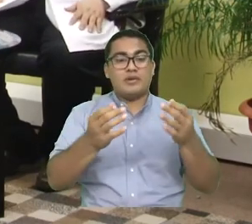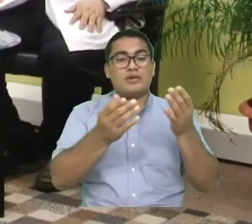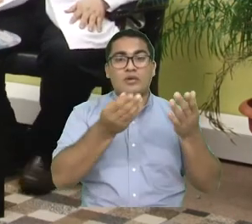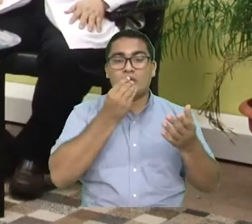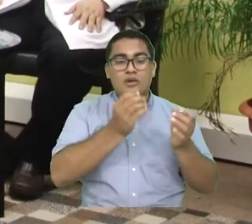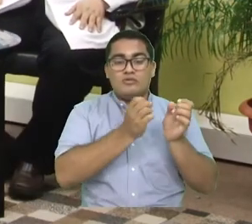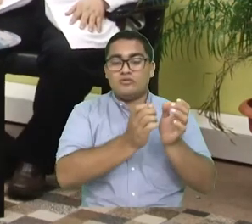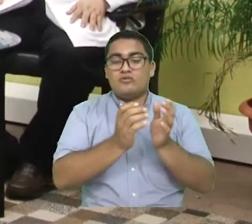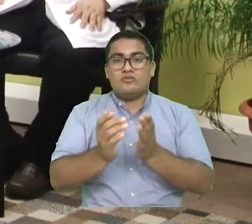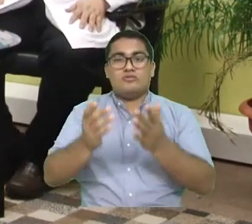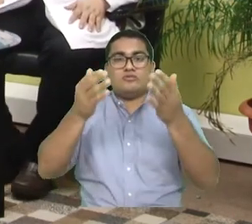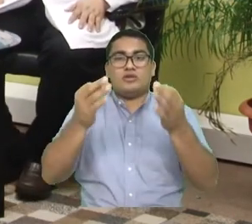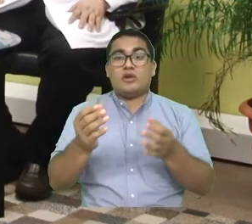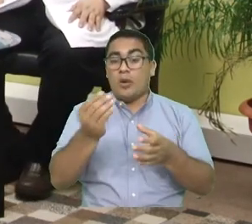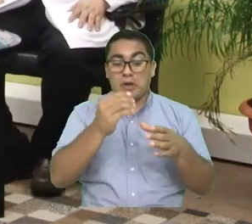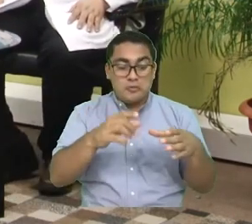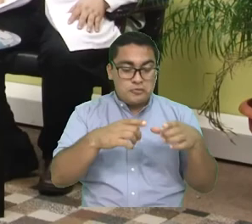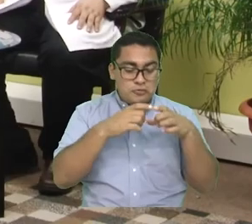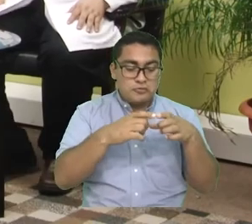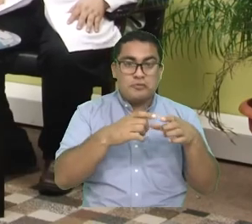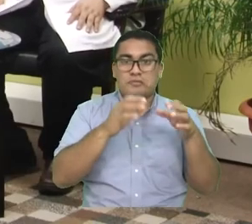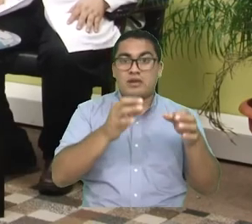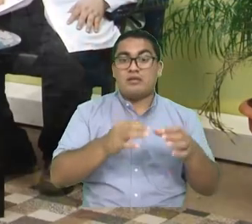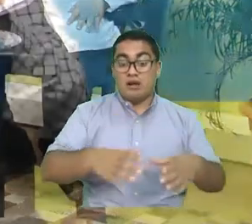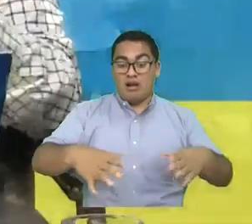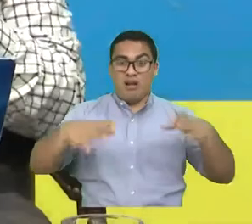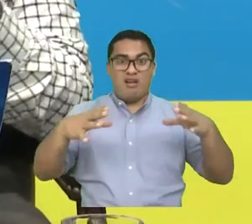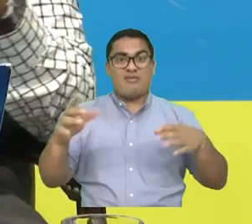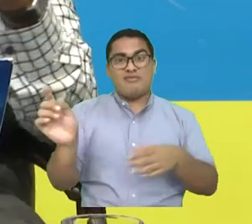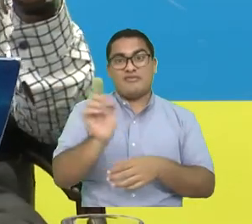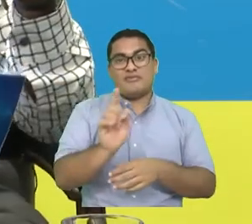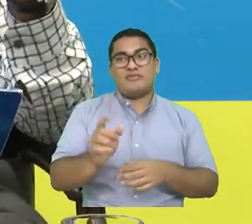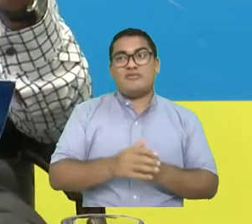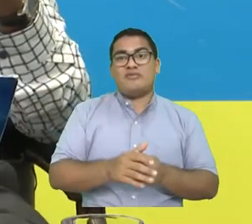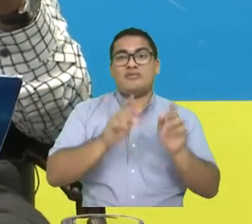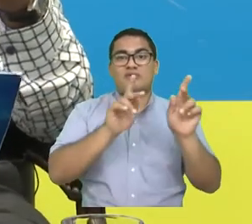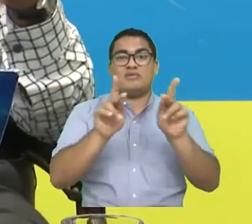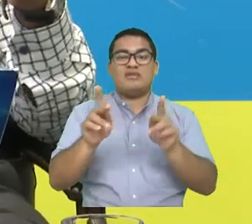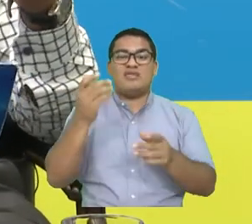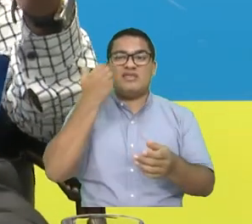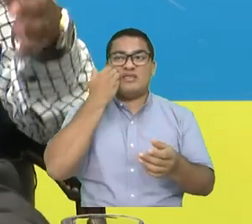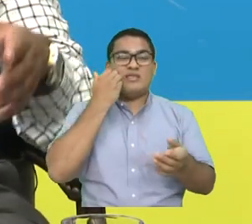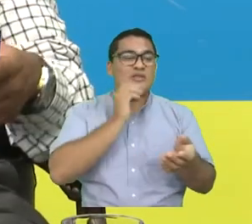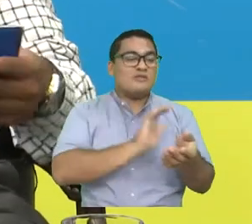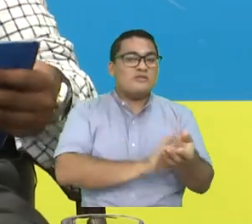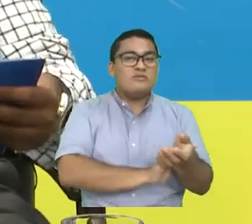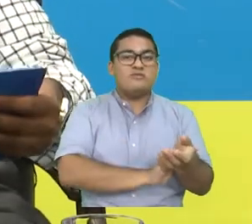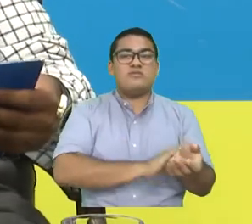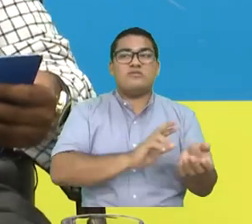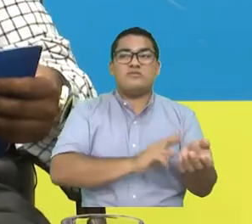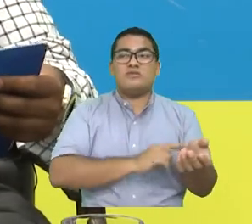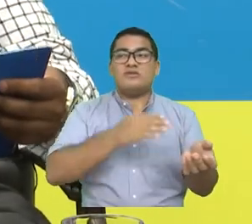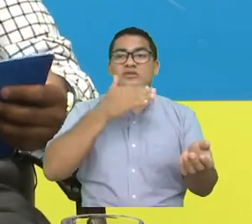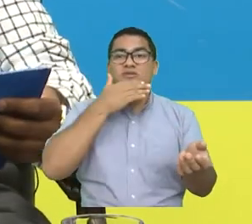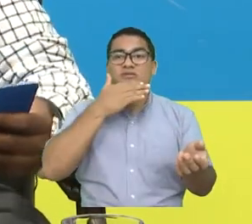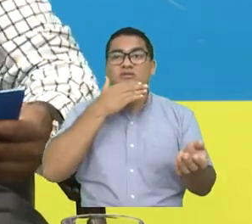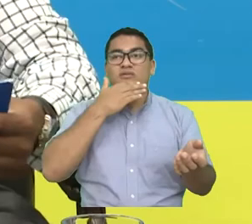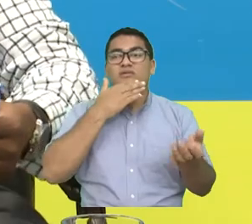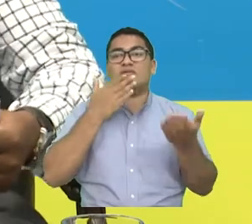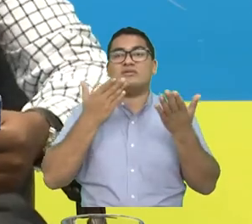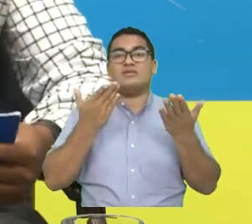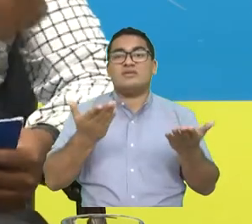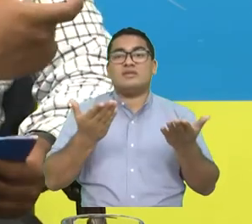le iba a decir, porque los nutricionistas le recomiendan, por ejemplo, a las personas que tienen enfermedades crónicas, no es que le prohíben ciertos alimentos, sino